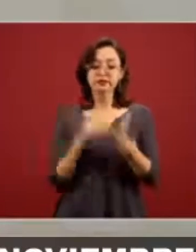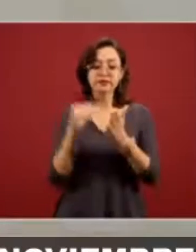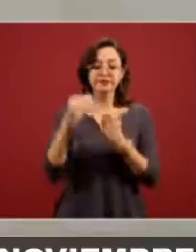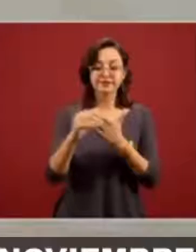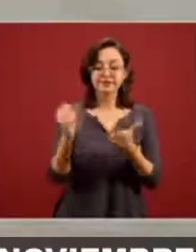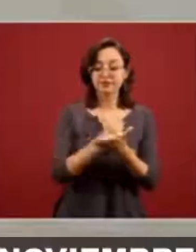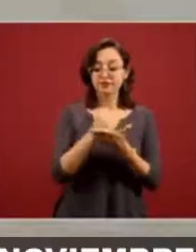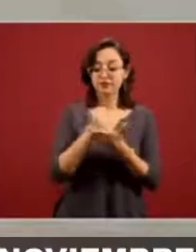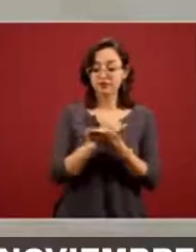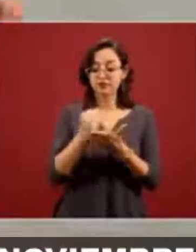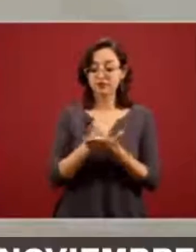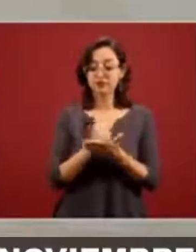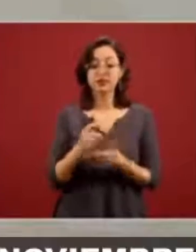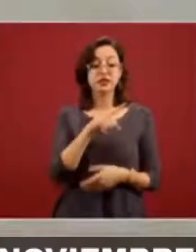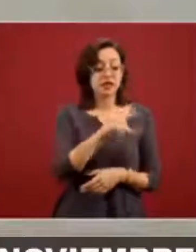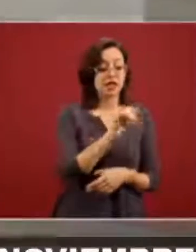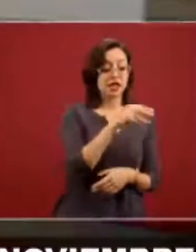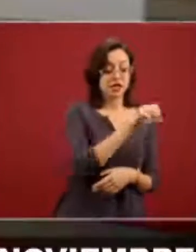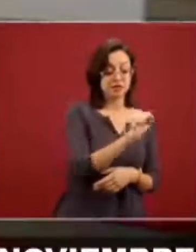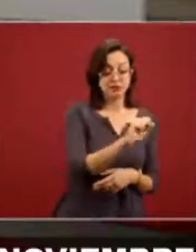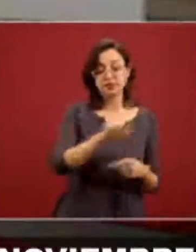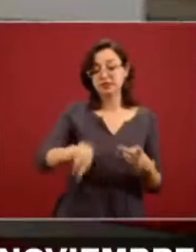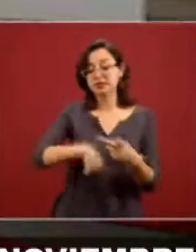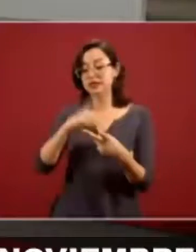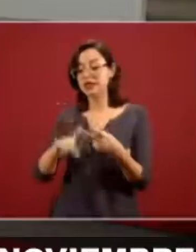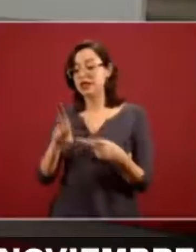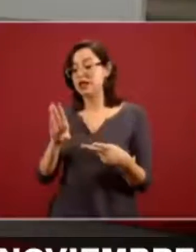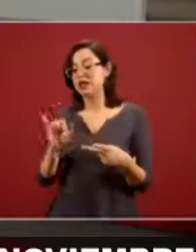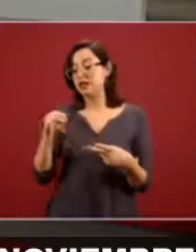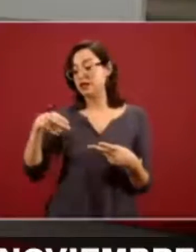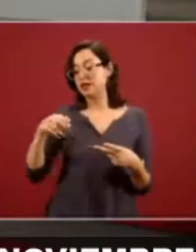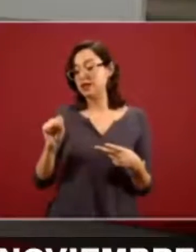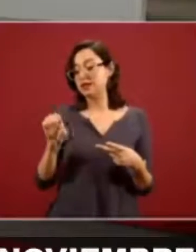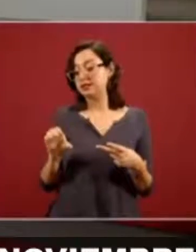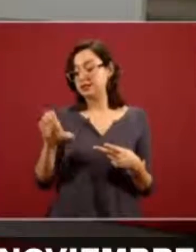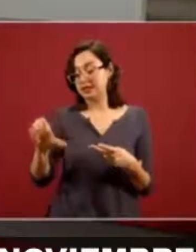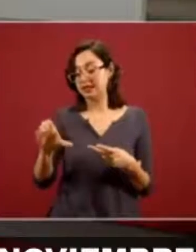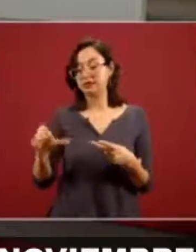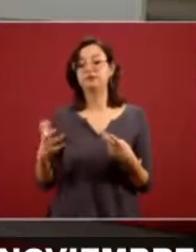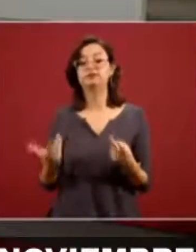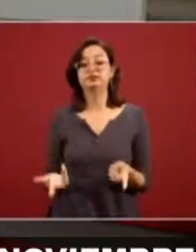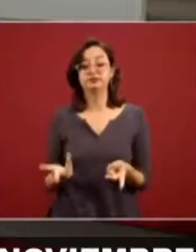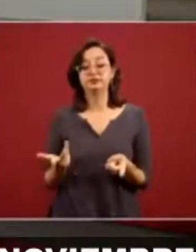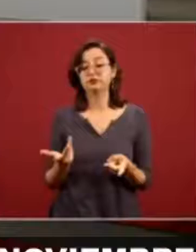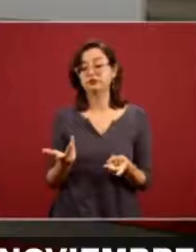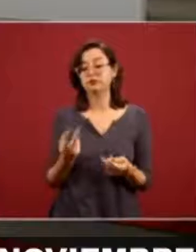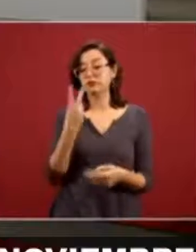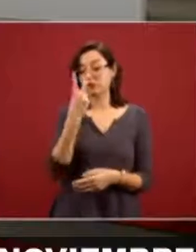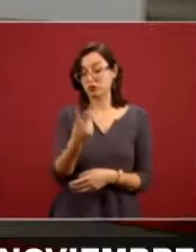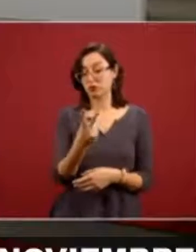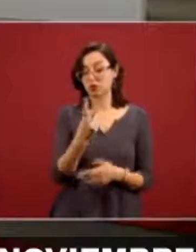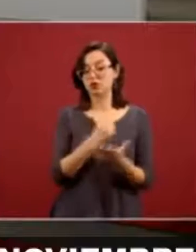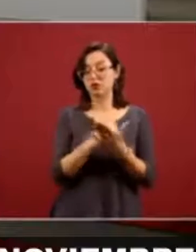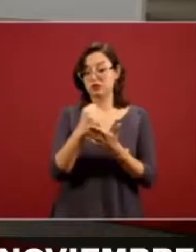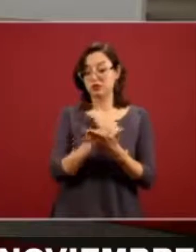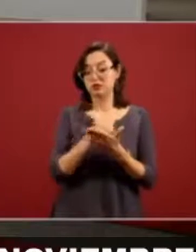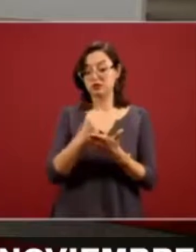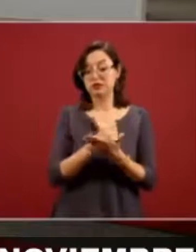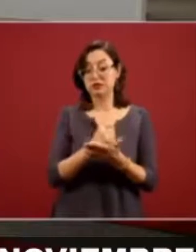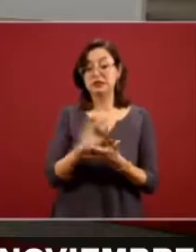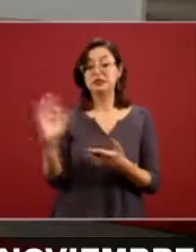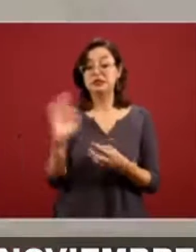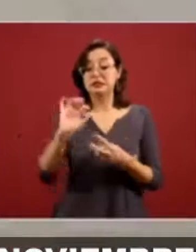que viene de la base del IMSS, el que viene de la base de Bienestar. Y parte de llegar a otro